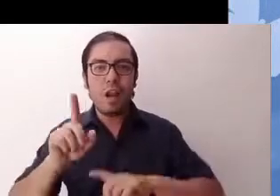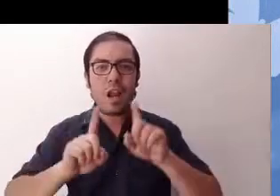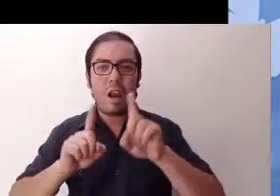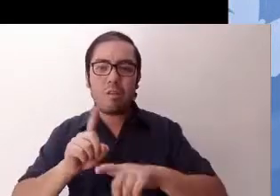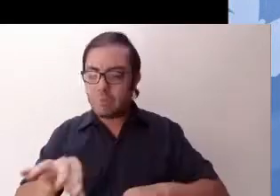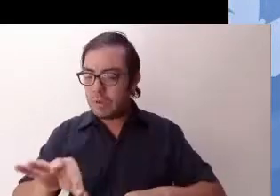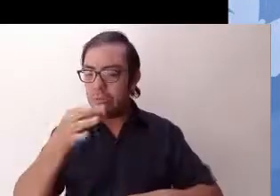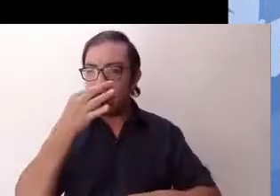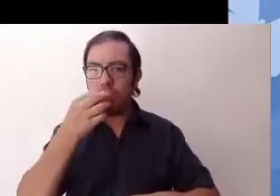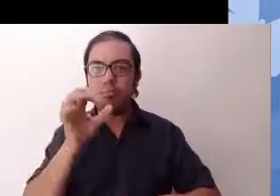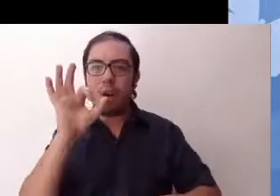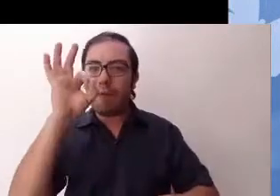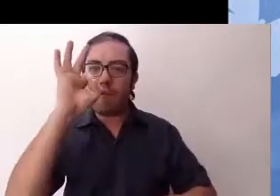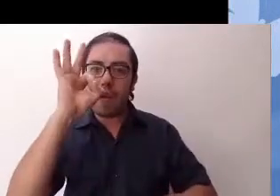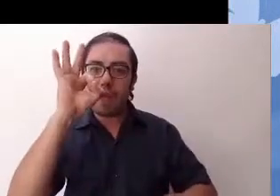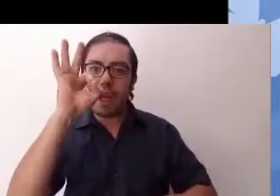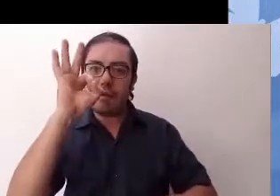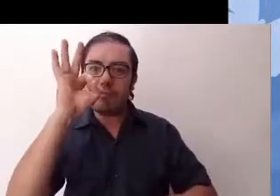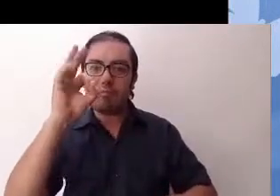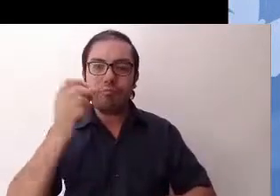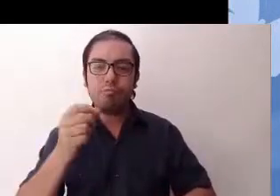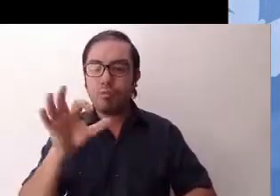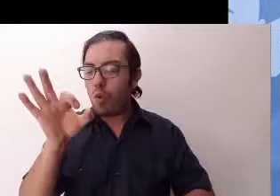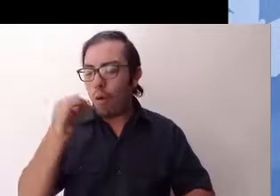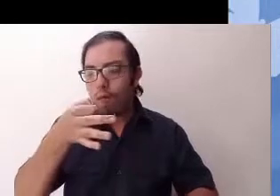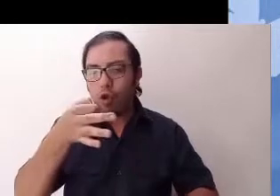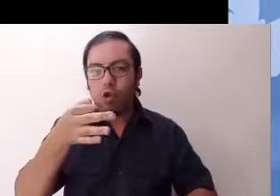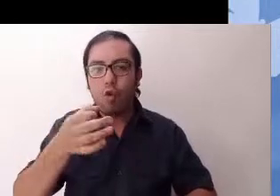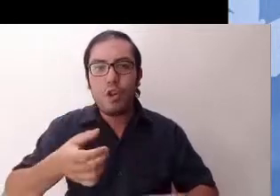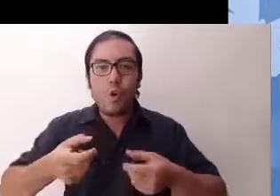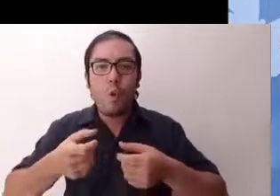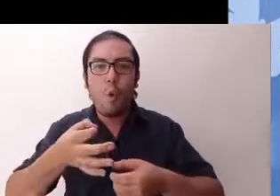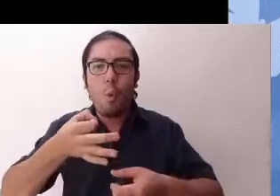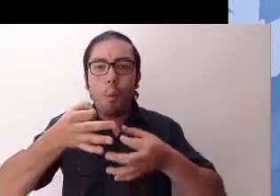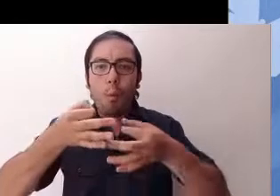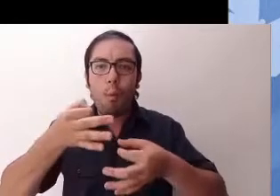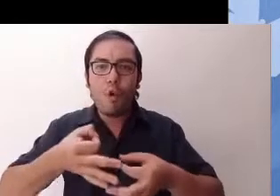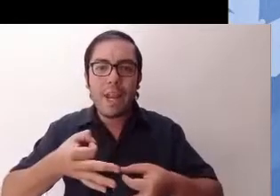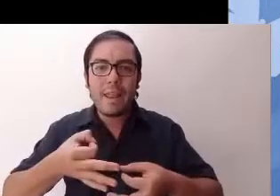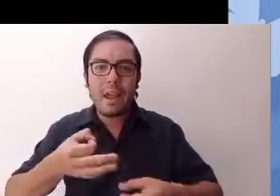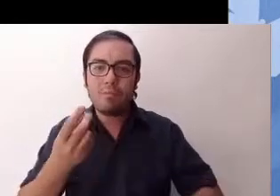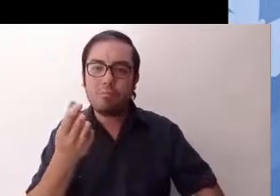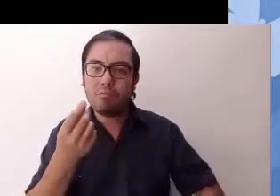bolitas de cristal, monedas, botones, etc.